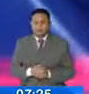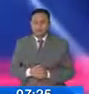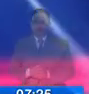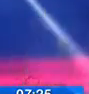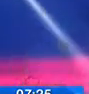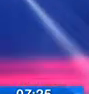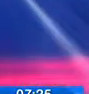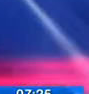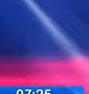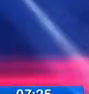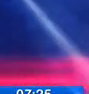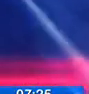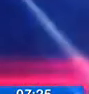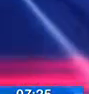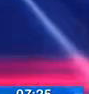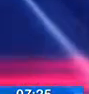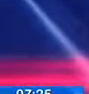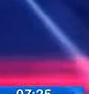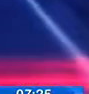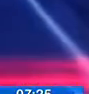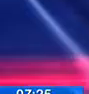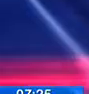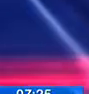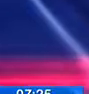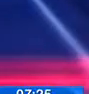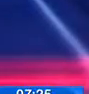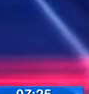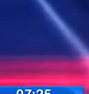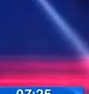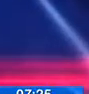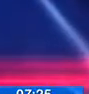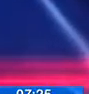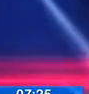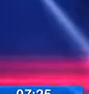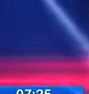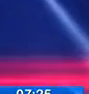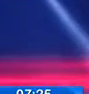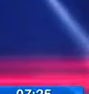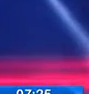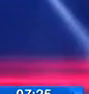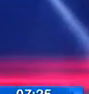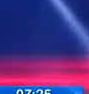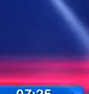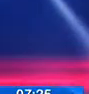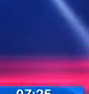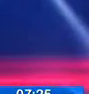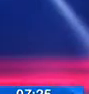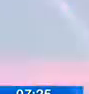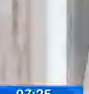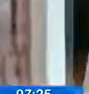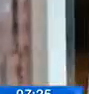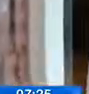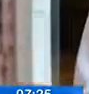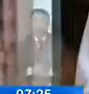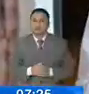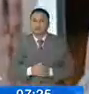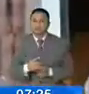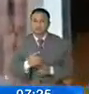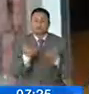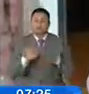16.725 personas, brindó asistencia técnica a 11.535 y ayudó a desarrollar 1.304 emprendimientos. Una vez que